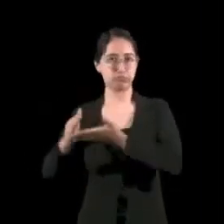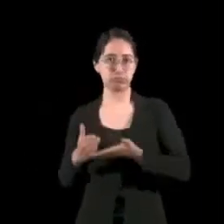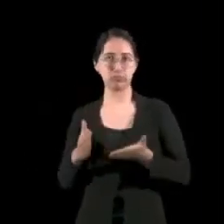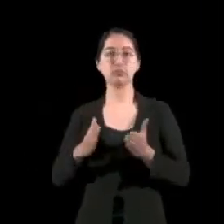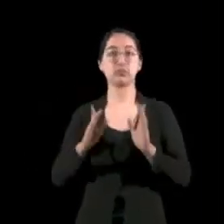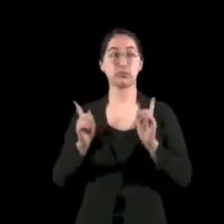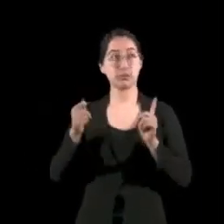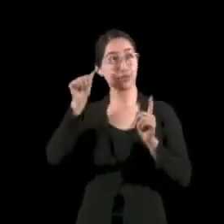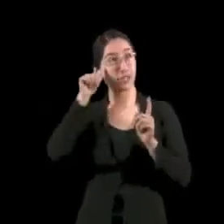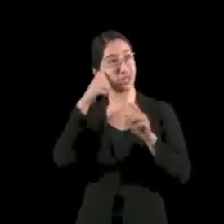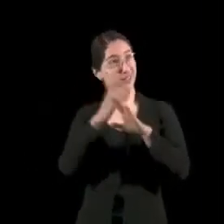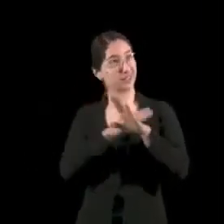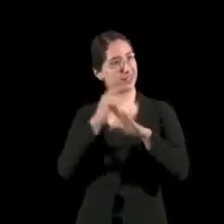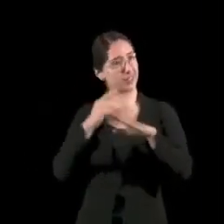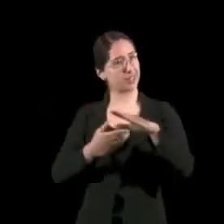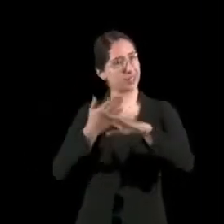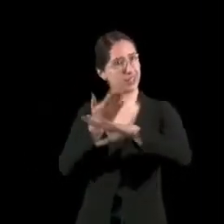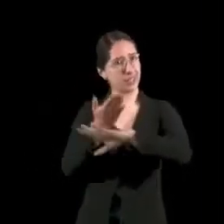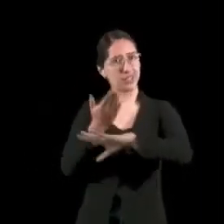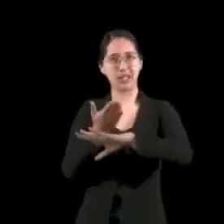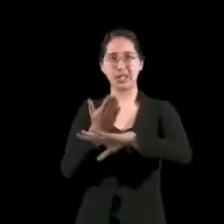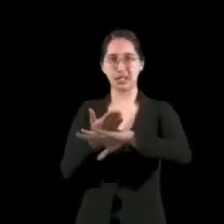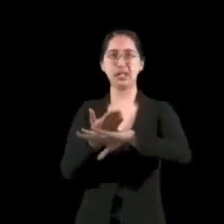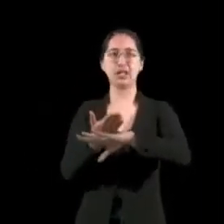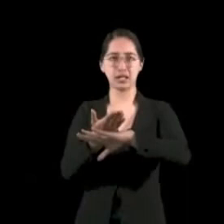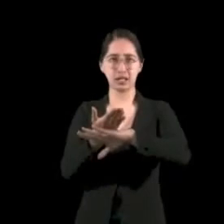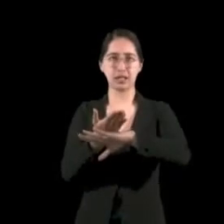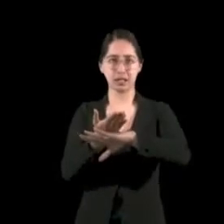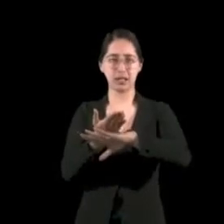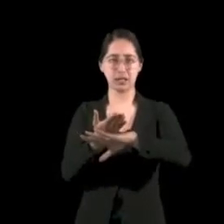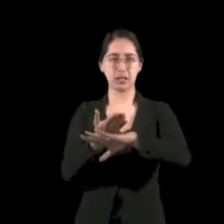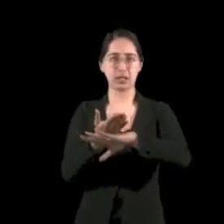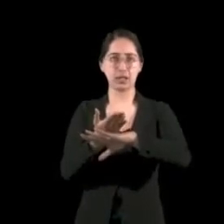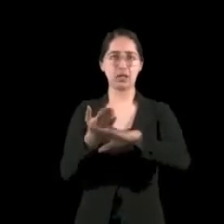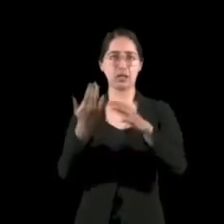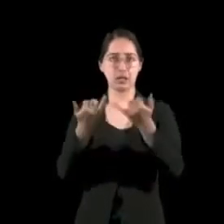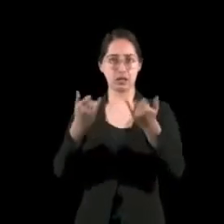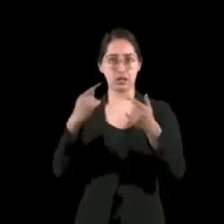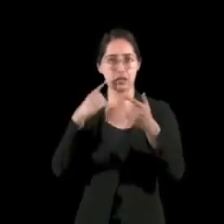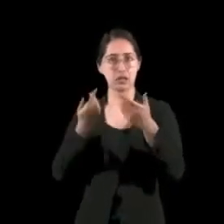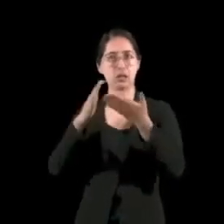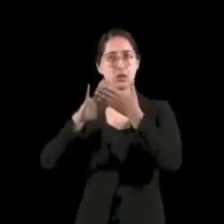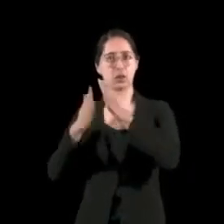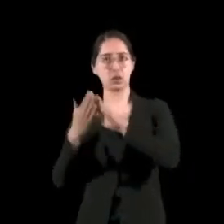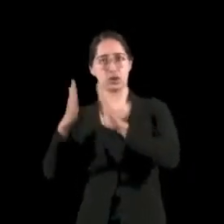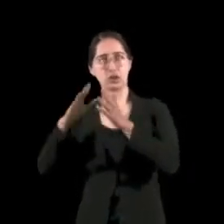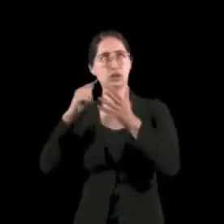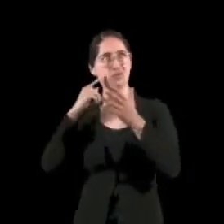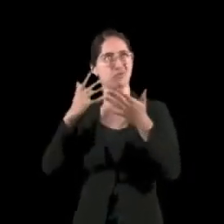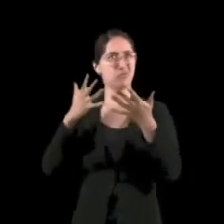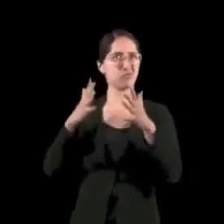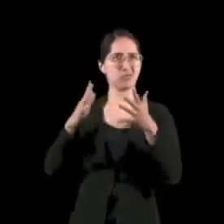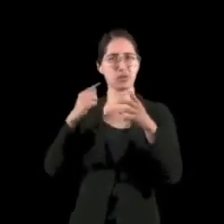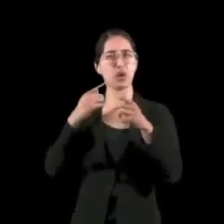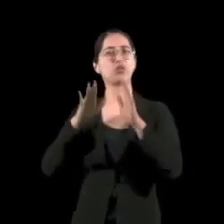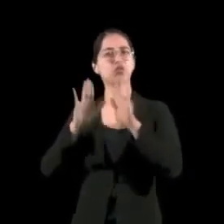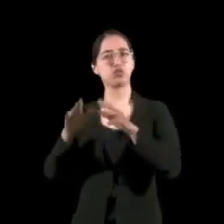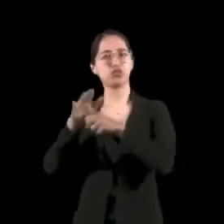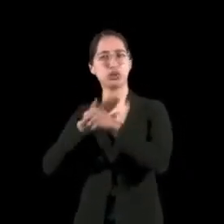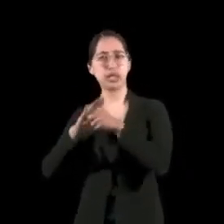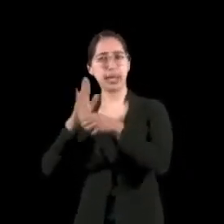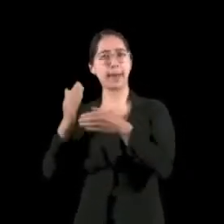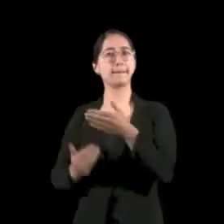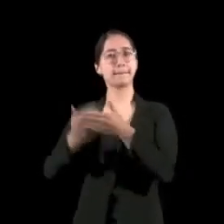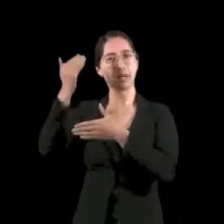el planteamiento de Marulanda en la conferencia, de que a partir de esta, que la conferencia debía nombrar quién fuera a partir de ese momento a